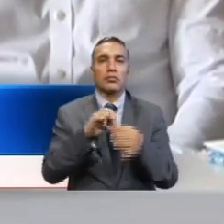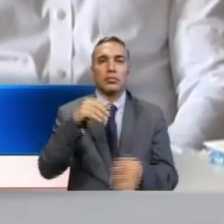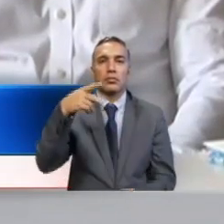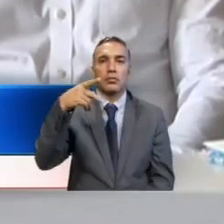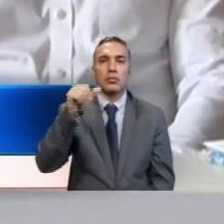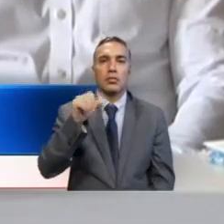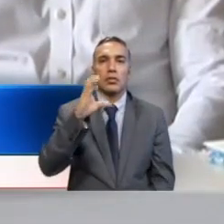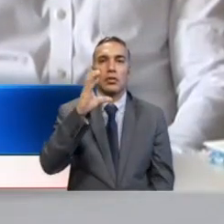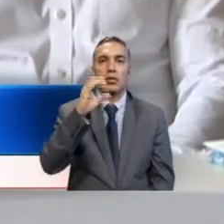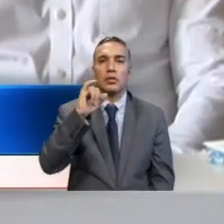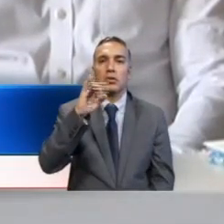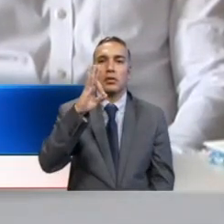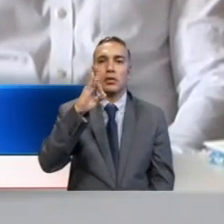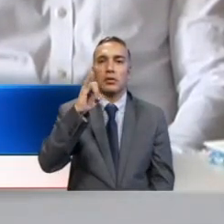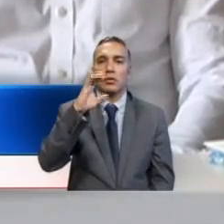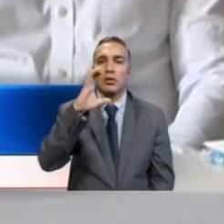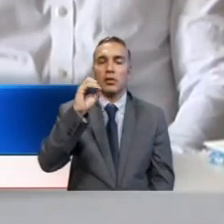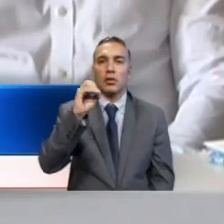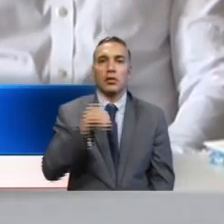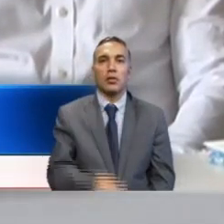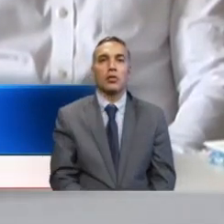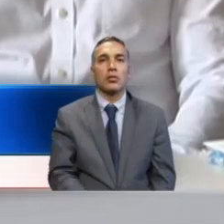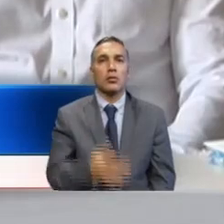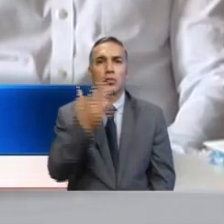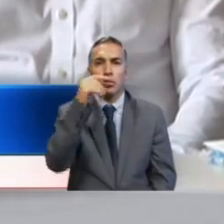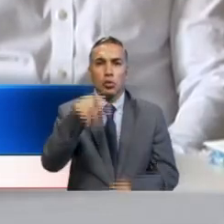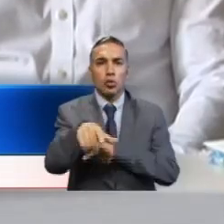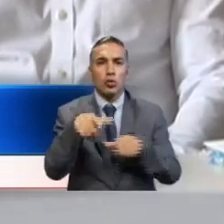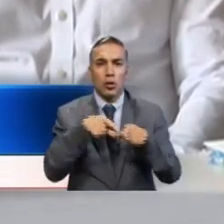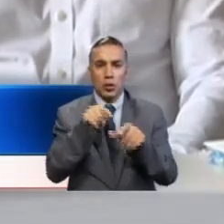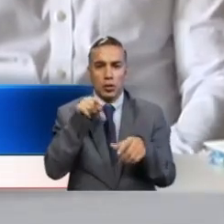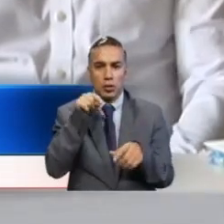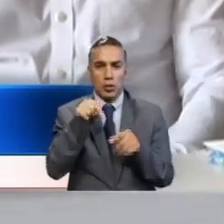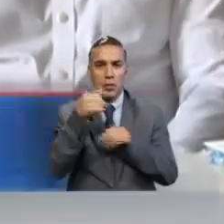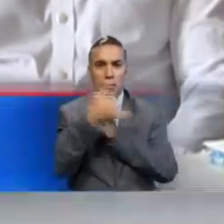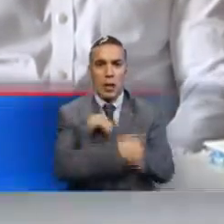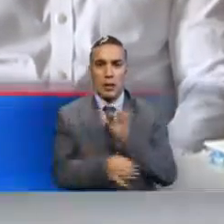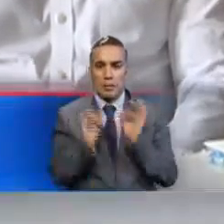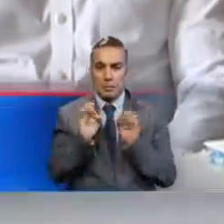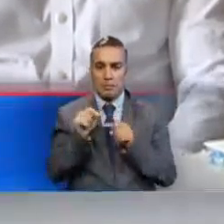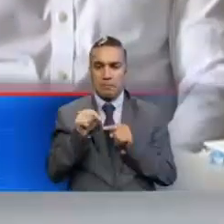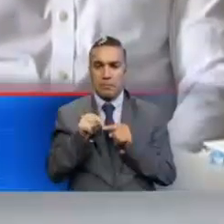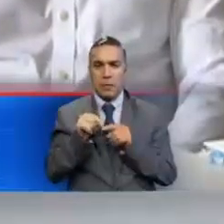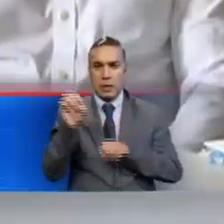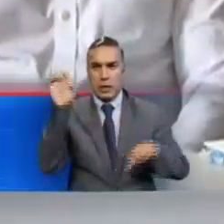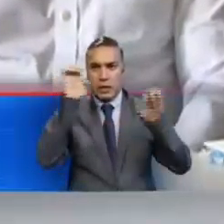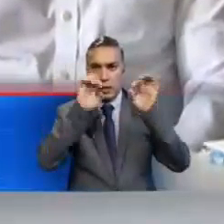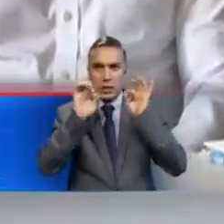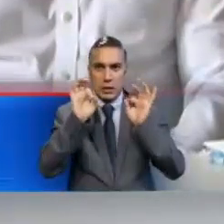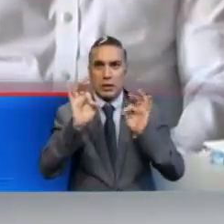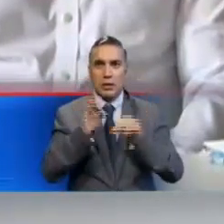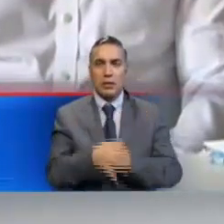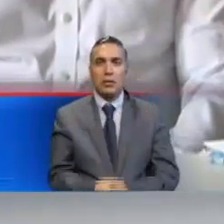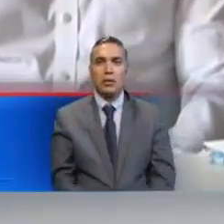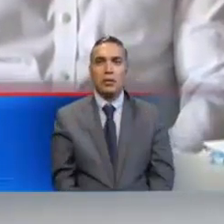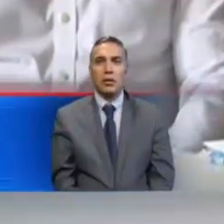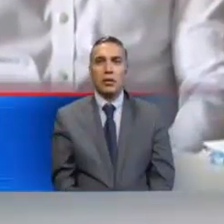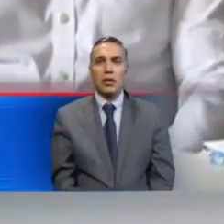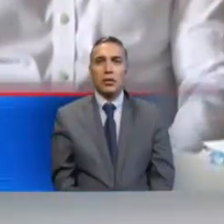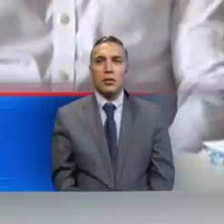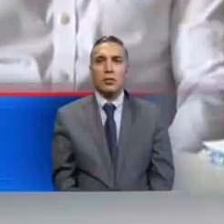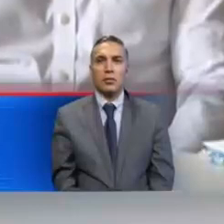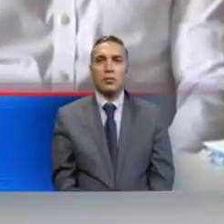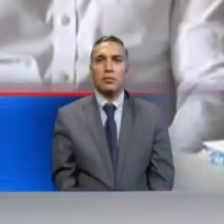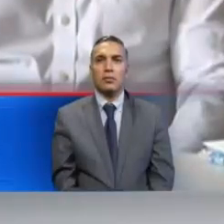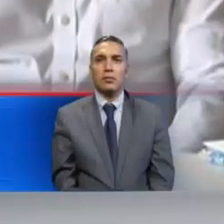Pacífico, no solo por la ubicación geográfica estratégica, sino